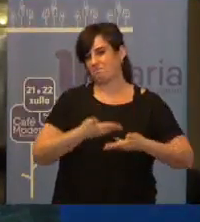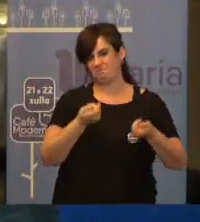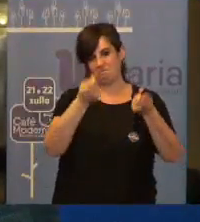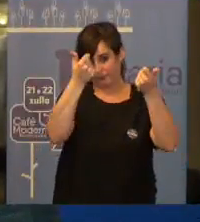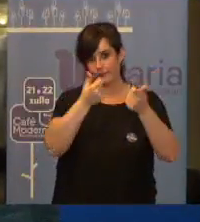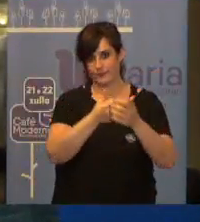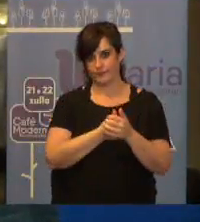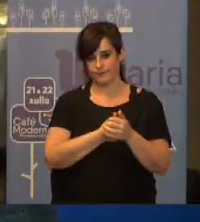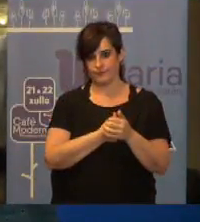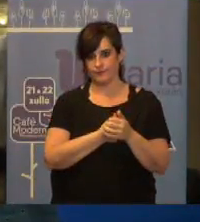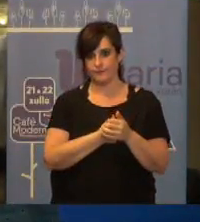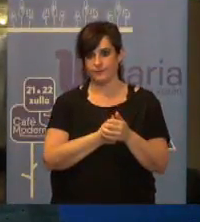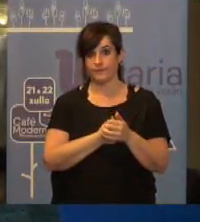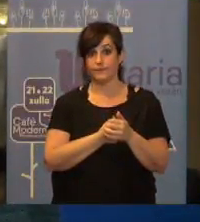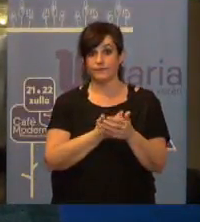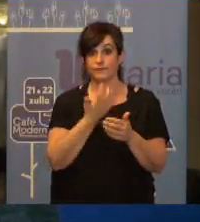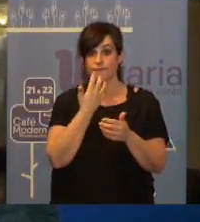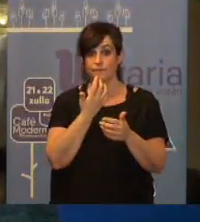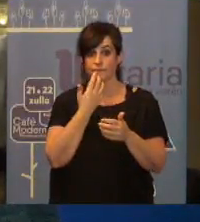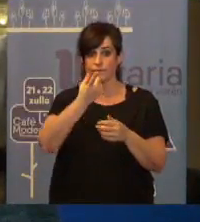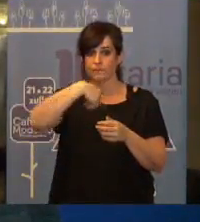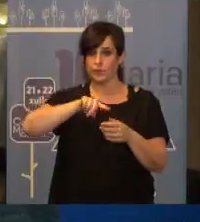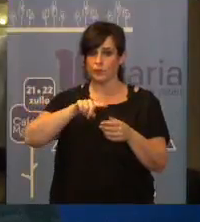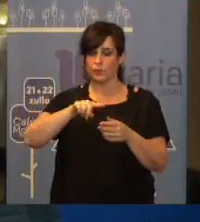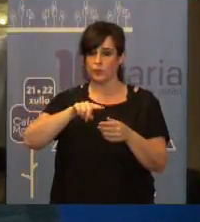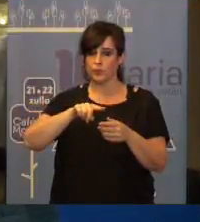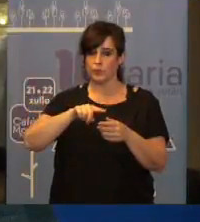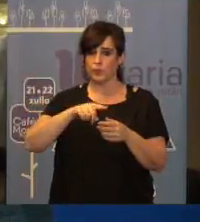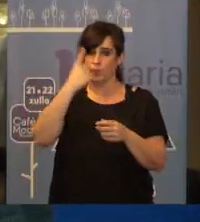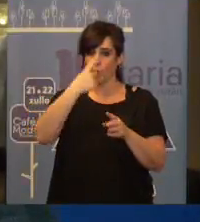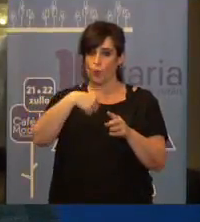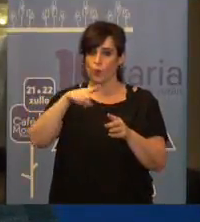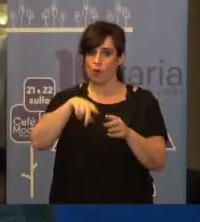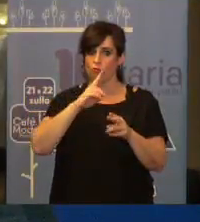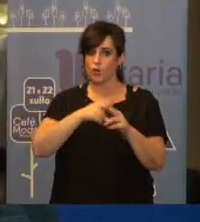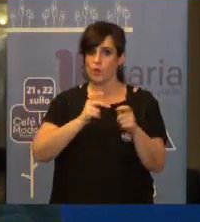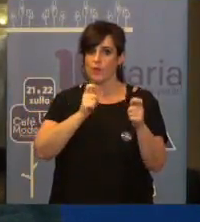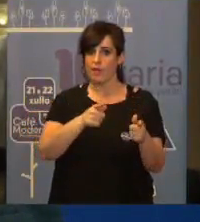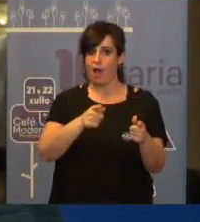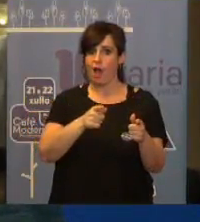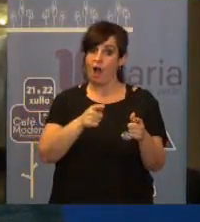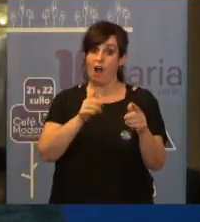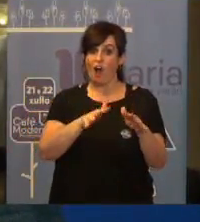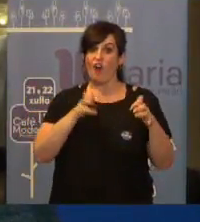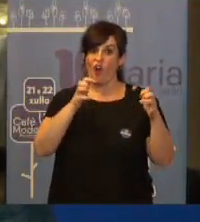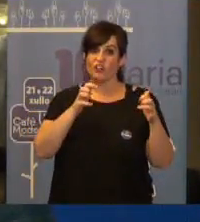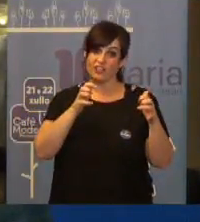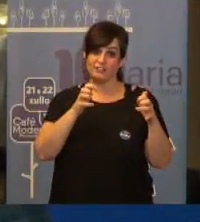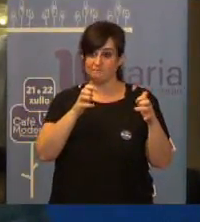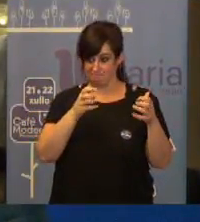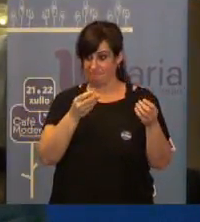Non creo, nin creín nunca que fora posible o que chamamos en momento procesos constituintes. Se